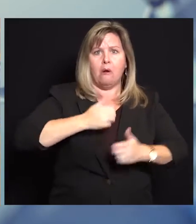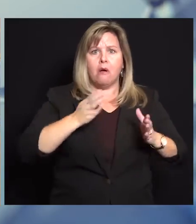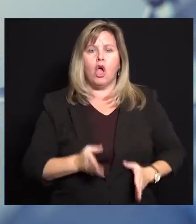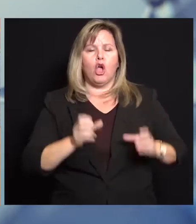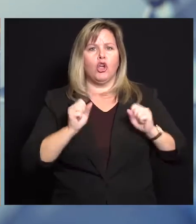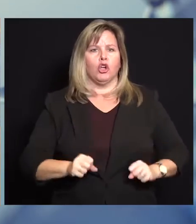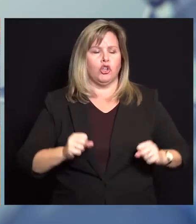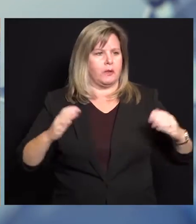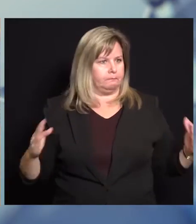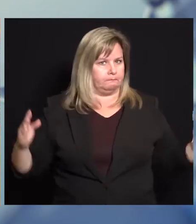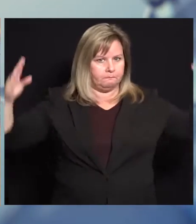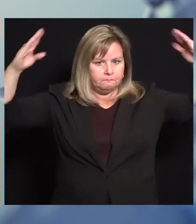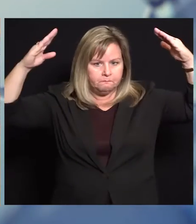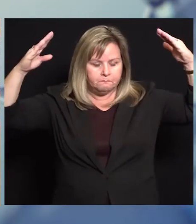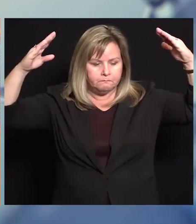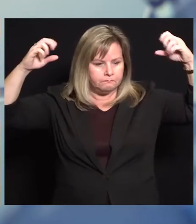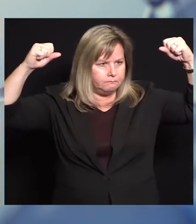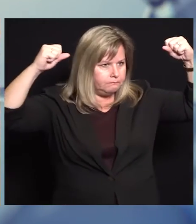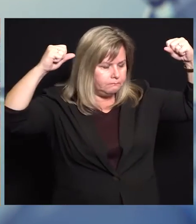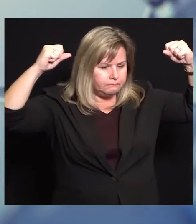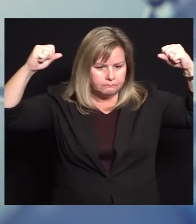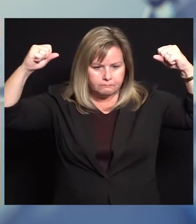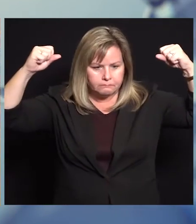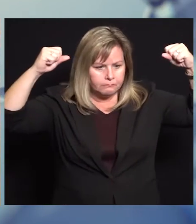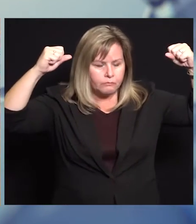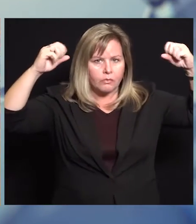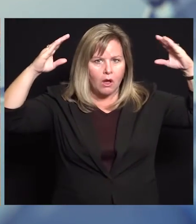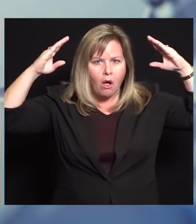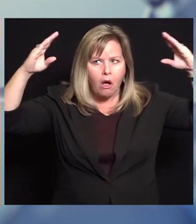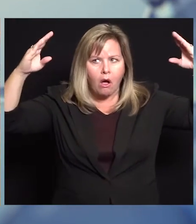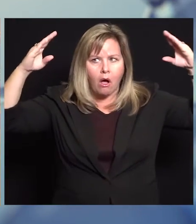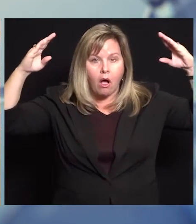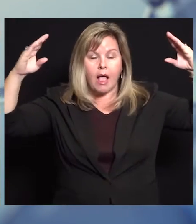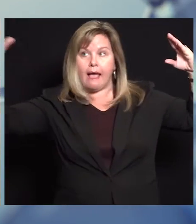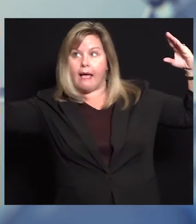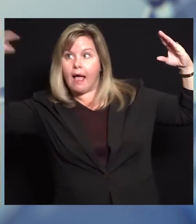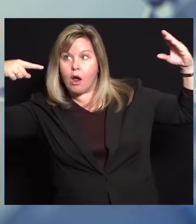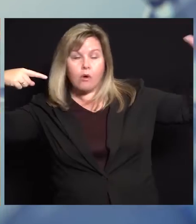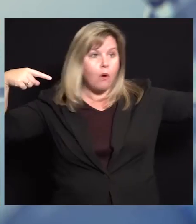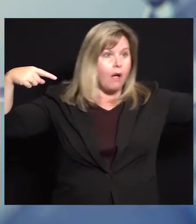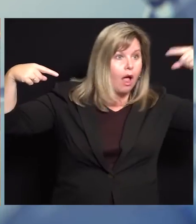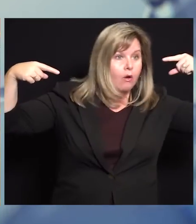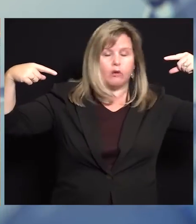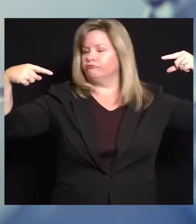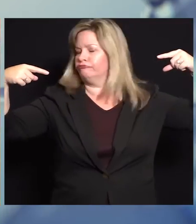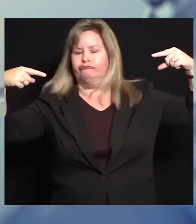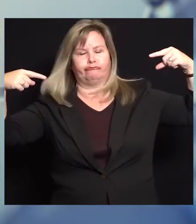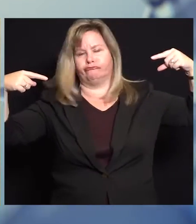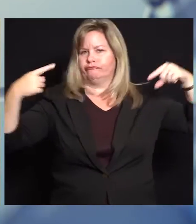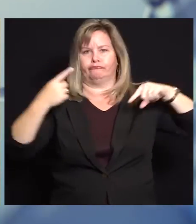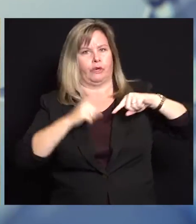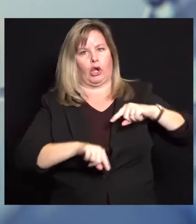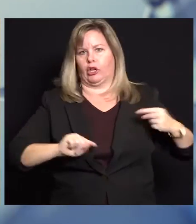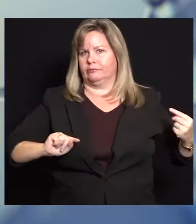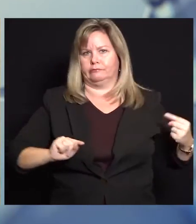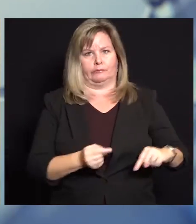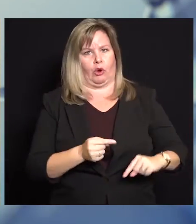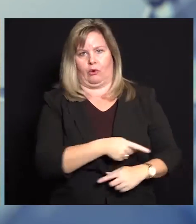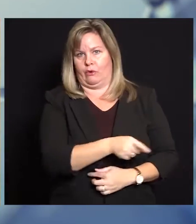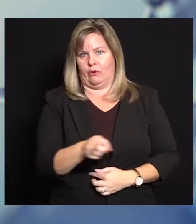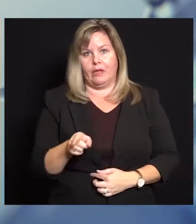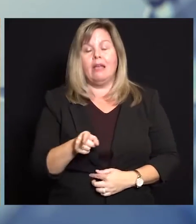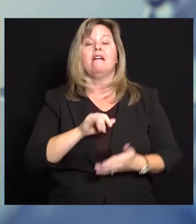cada soldado espartano era su escudo como una unidad los espartanos podían defenderse levantando sus escudos